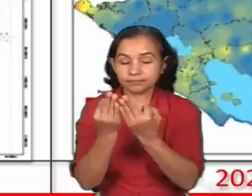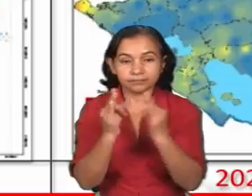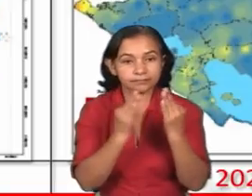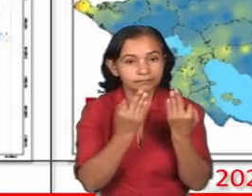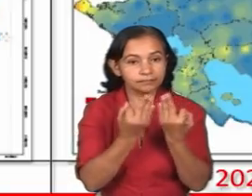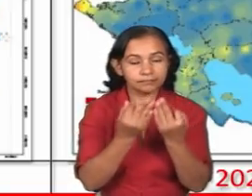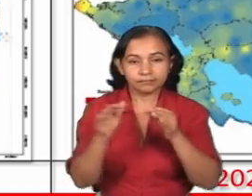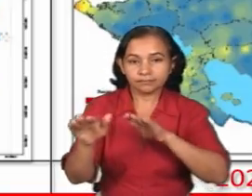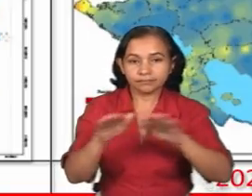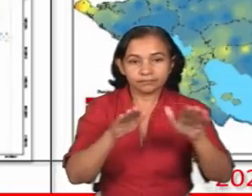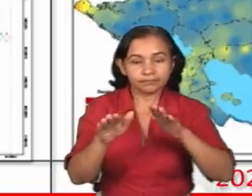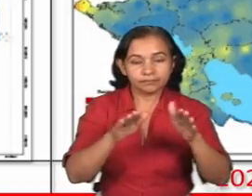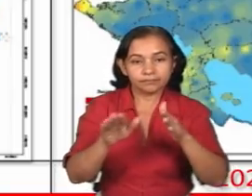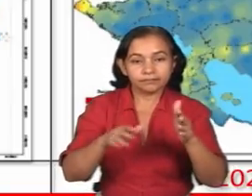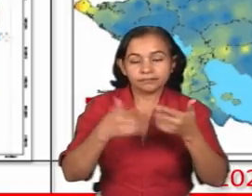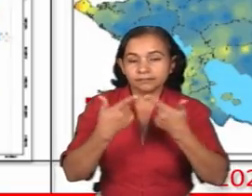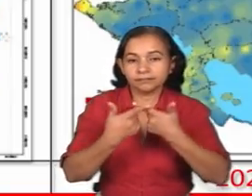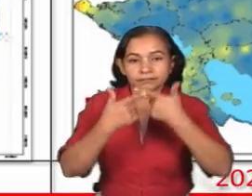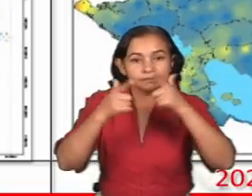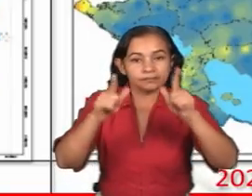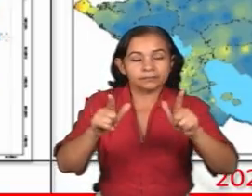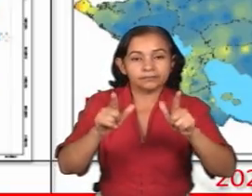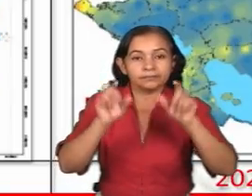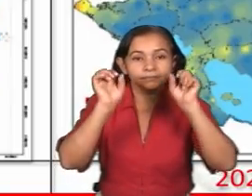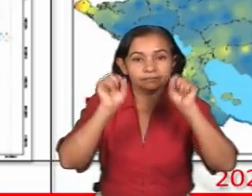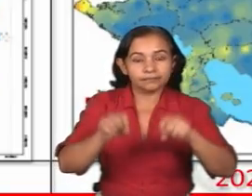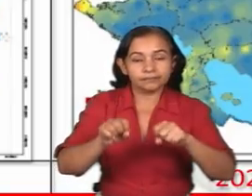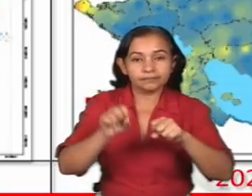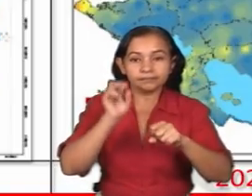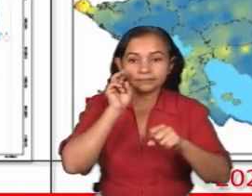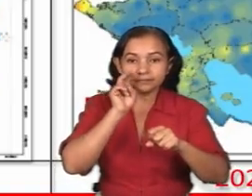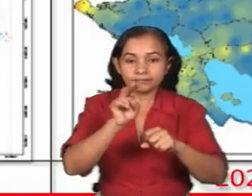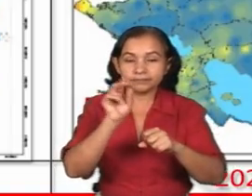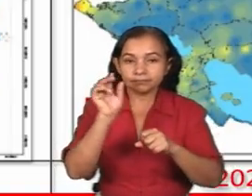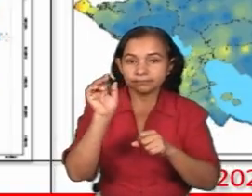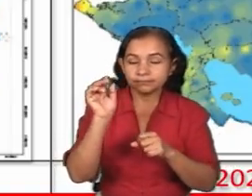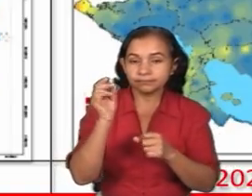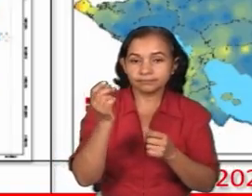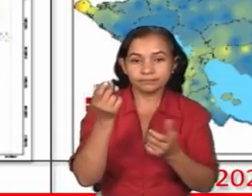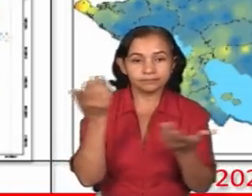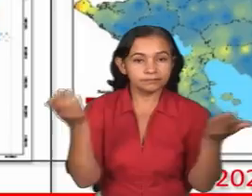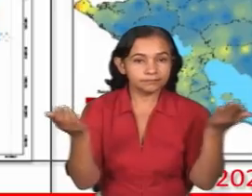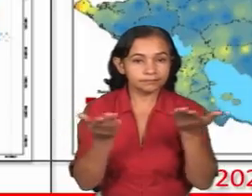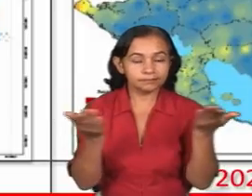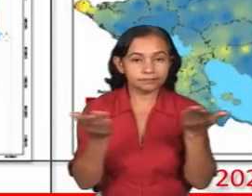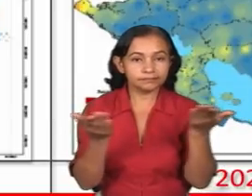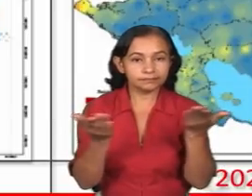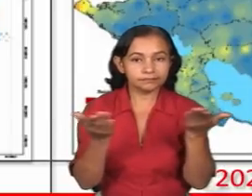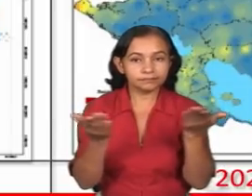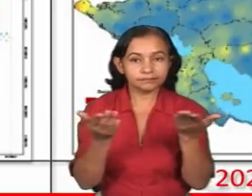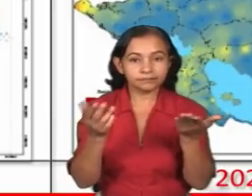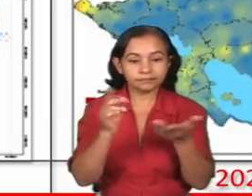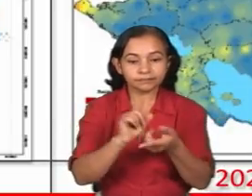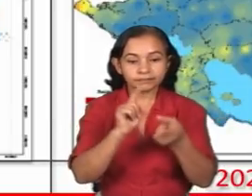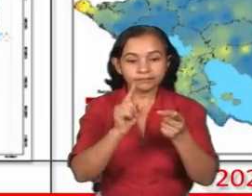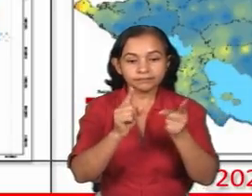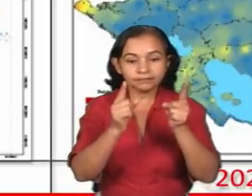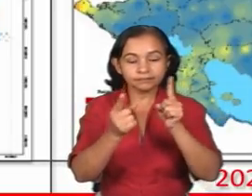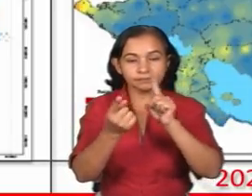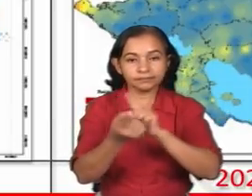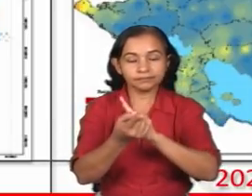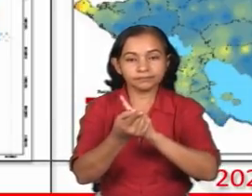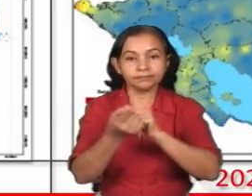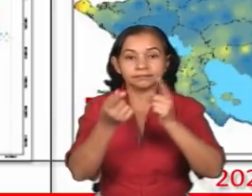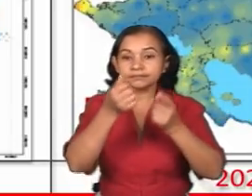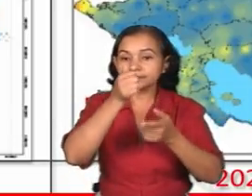podríamos hablar que Nicaragua es completamente libre. Ahí se puede ver rápidamente en imágenes cómo hemos venido evolucionando el tema de la cobertura